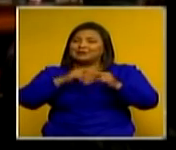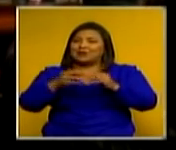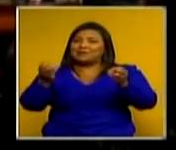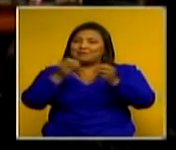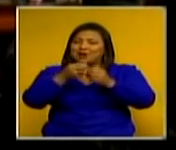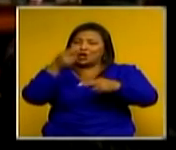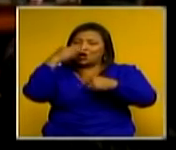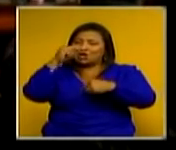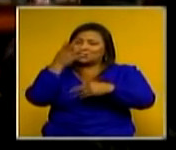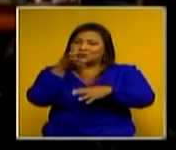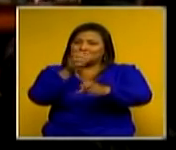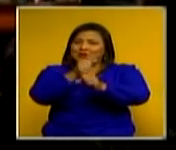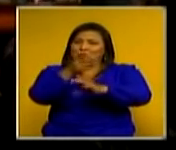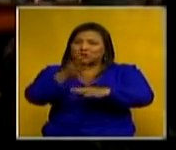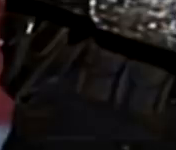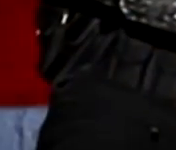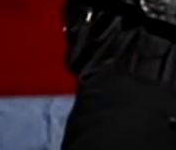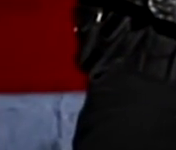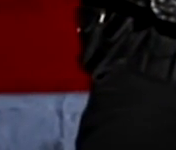noticias buenas noches